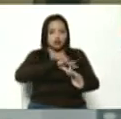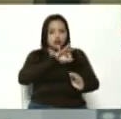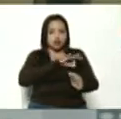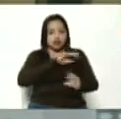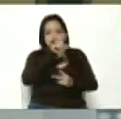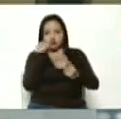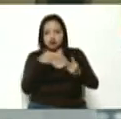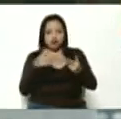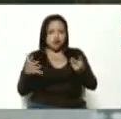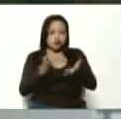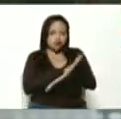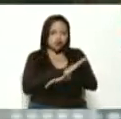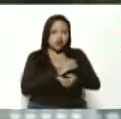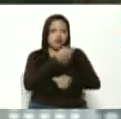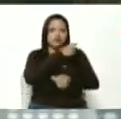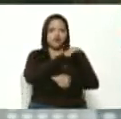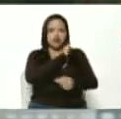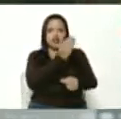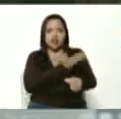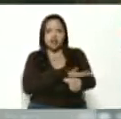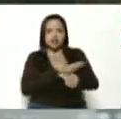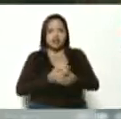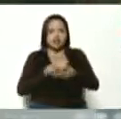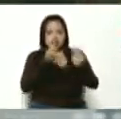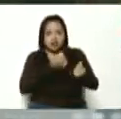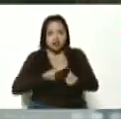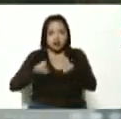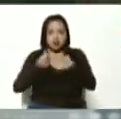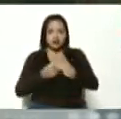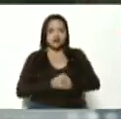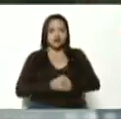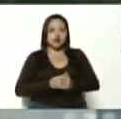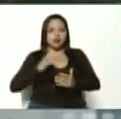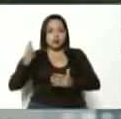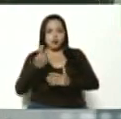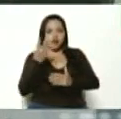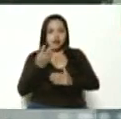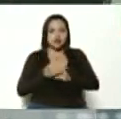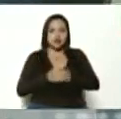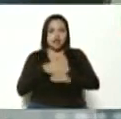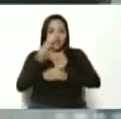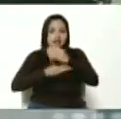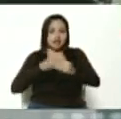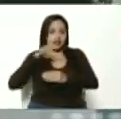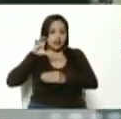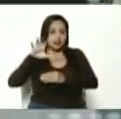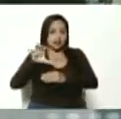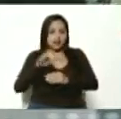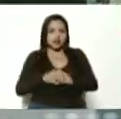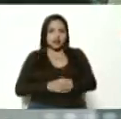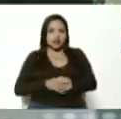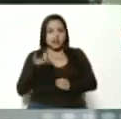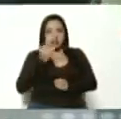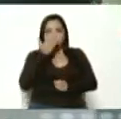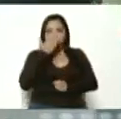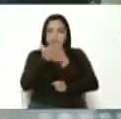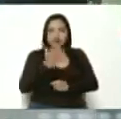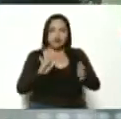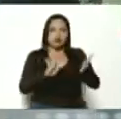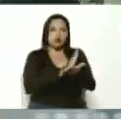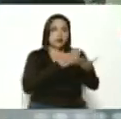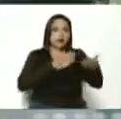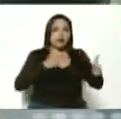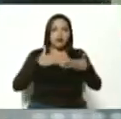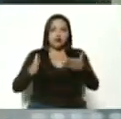elemento, fortalecer los salarios. Cuarto, producir el país y estar de frente a la apertura